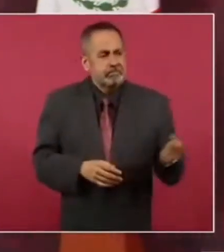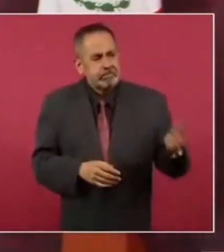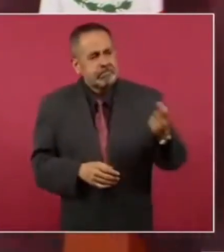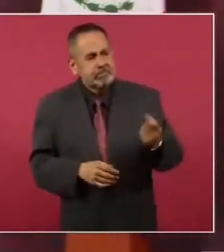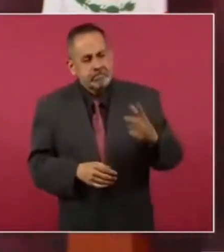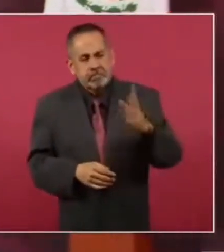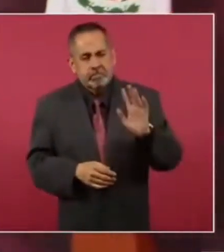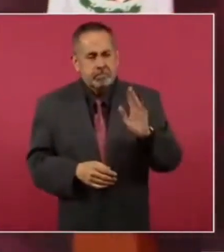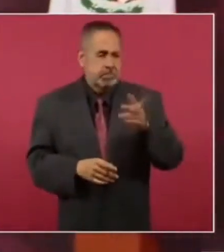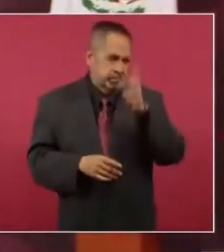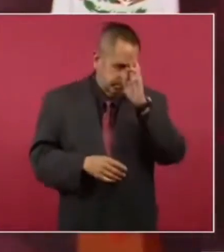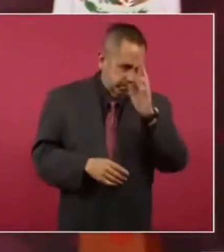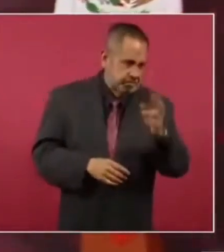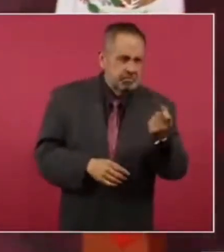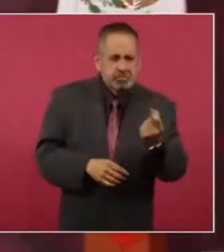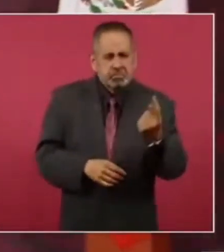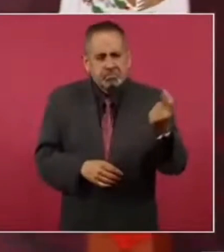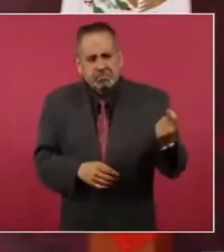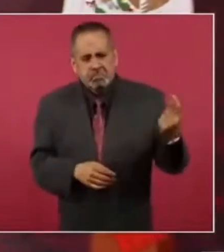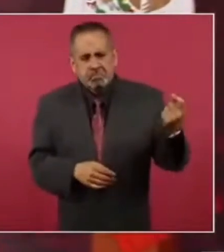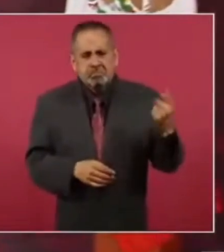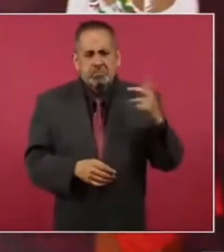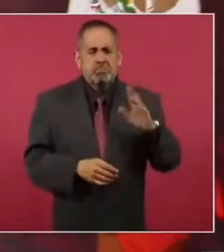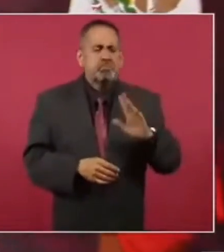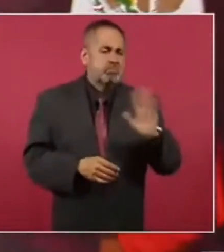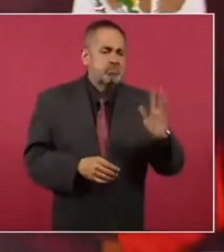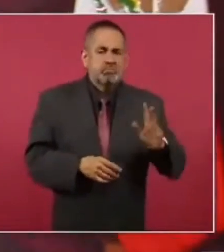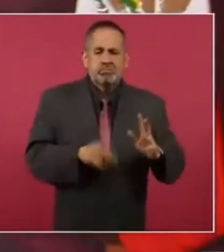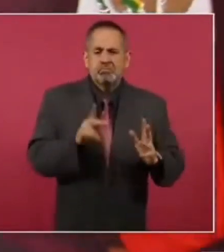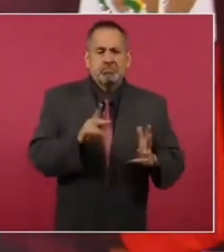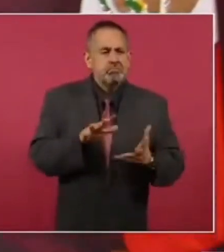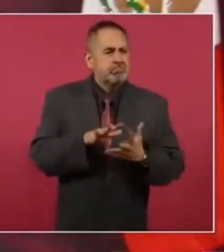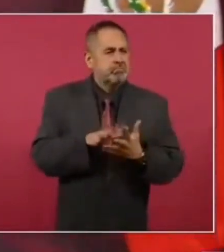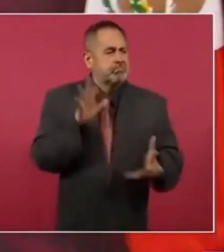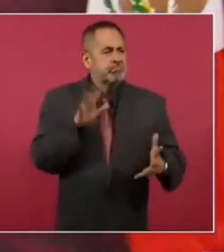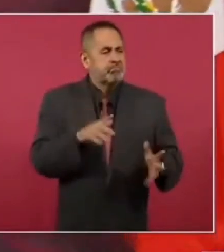y son honrosas excepciones,